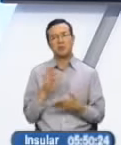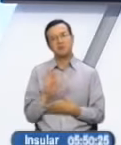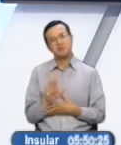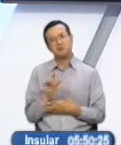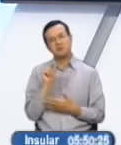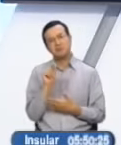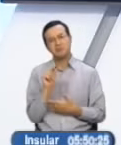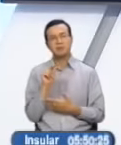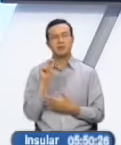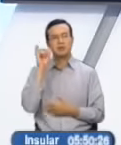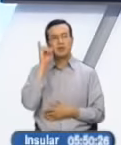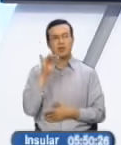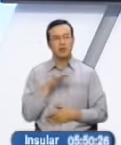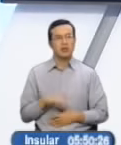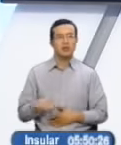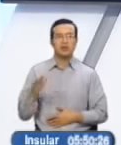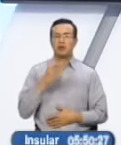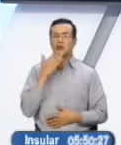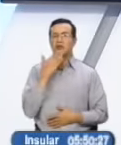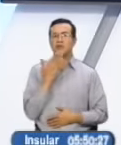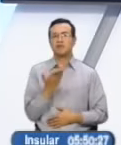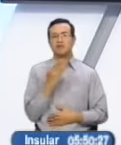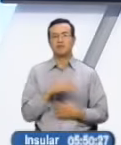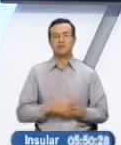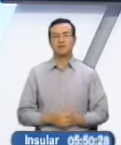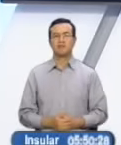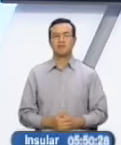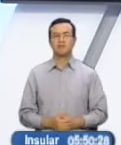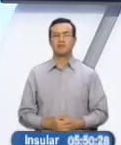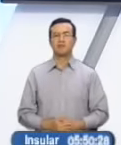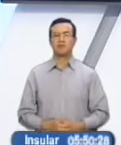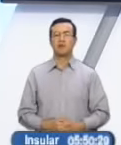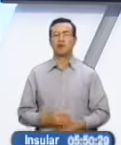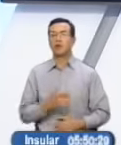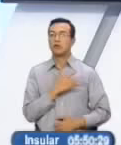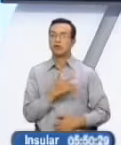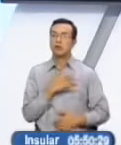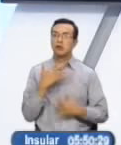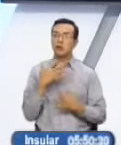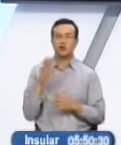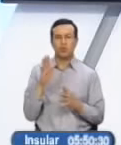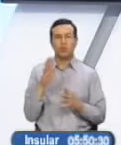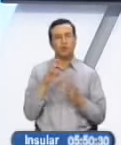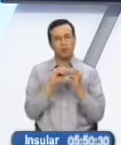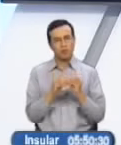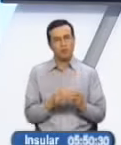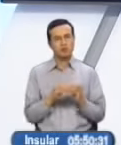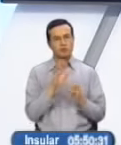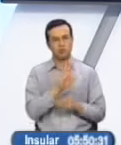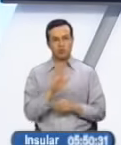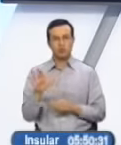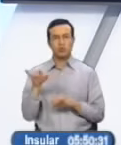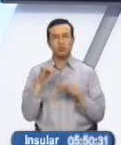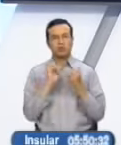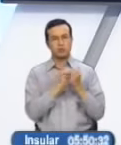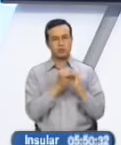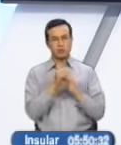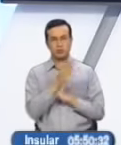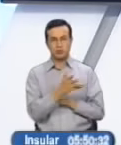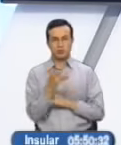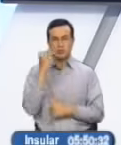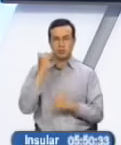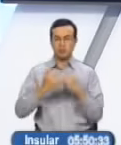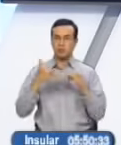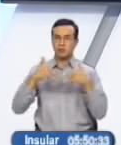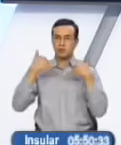dentro del Valle de Sangolquí, sin tantas aspiraciones, sino la de formar integralmente a sus deportistas. La final de